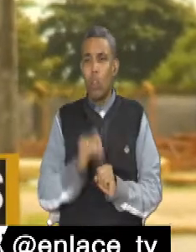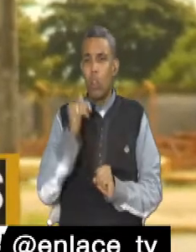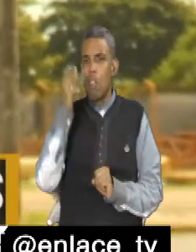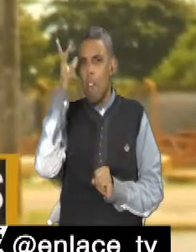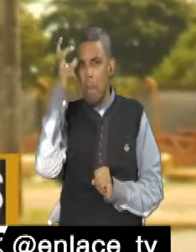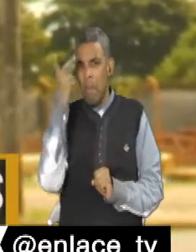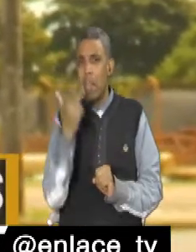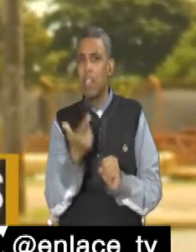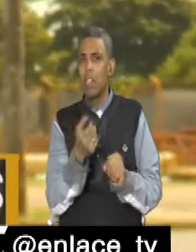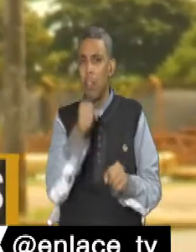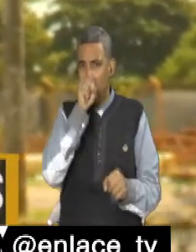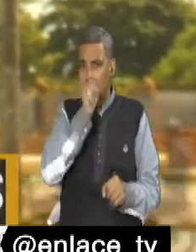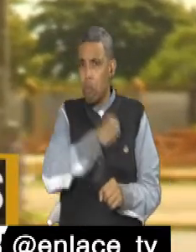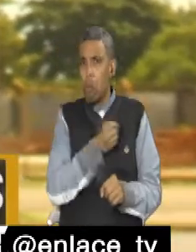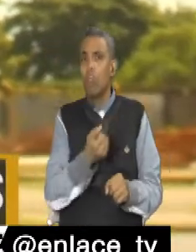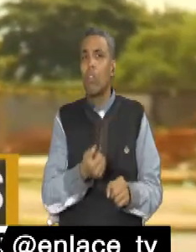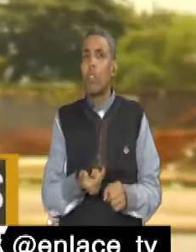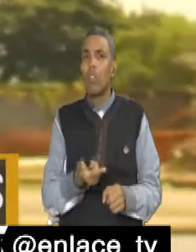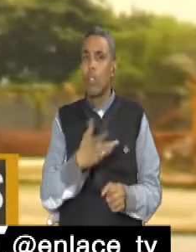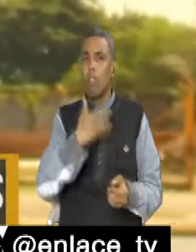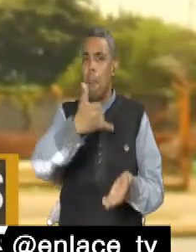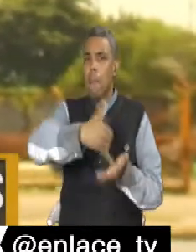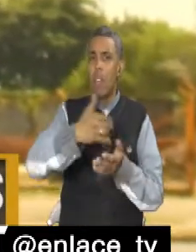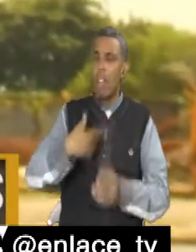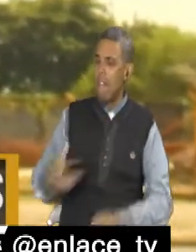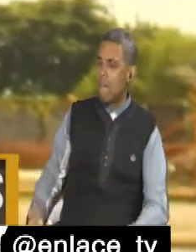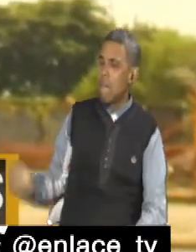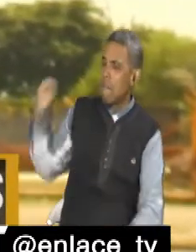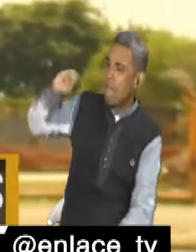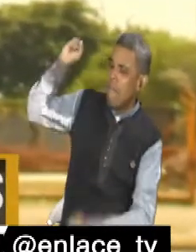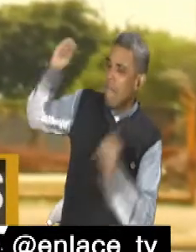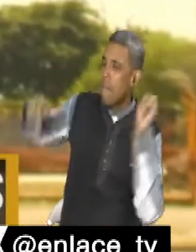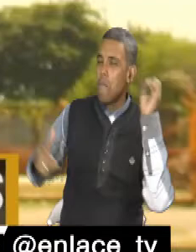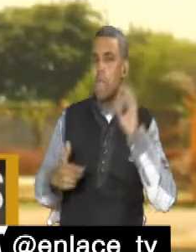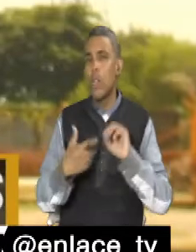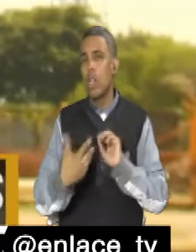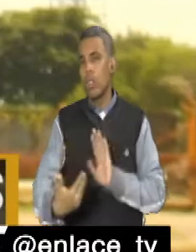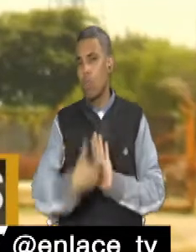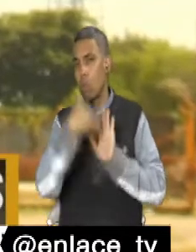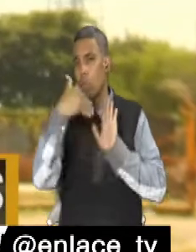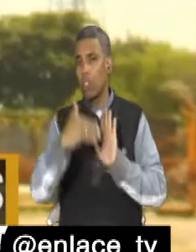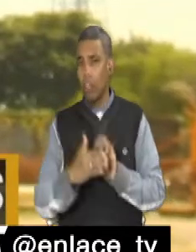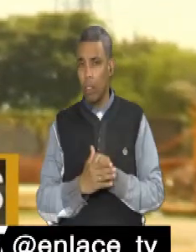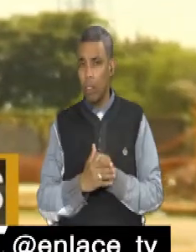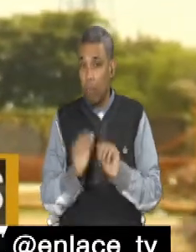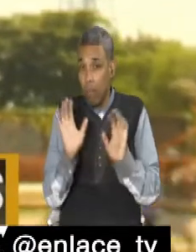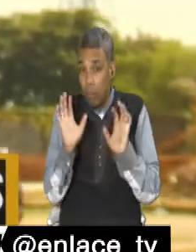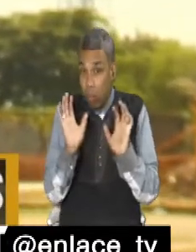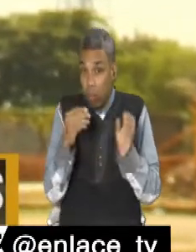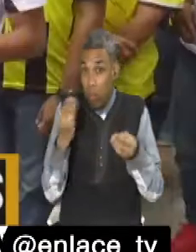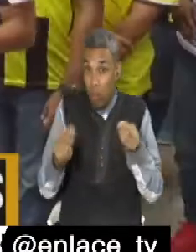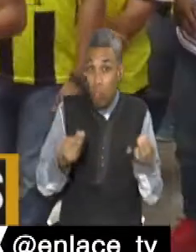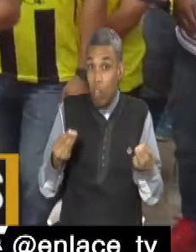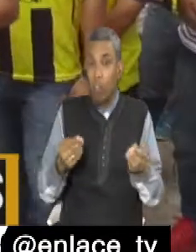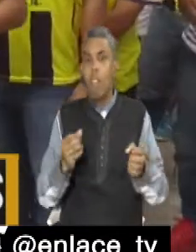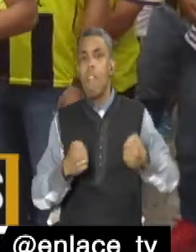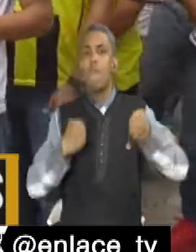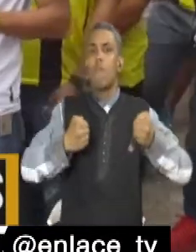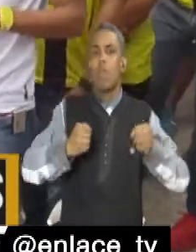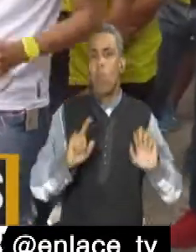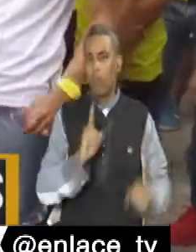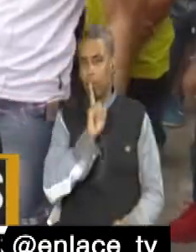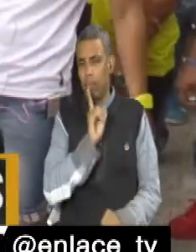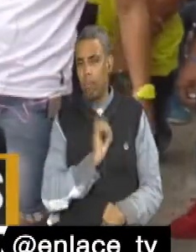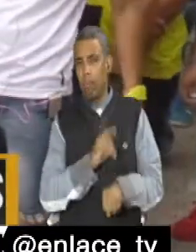botellas y tirando piedras y amenazando de que iban a volver y eso, pero pues por lo menos nosotros tratamos de evitar, ¿no? Aseguran que no